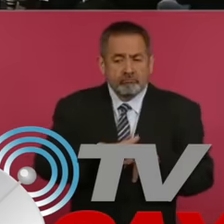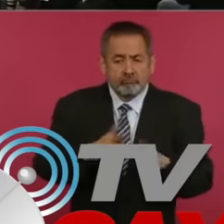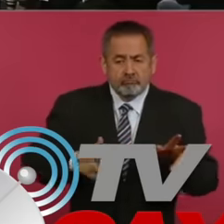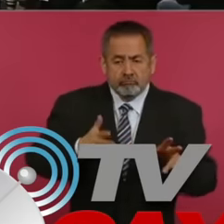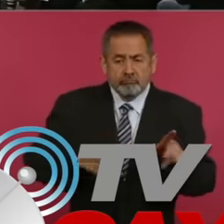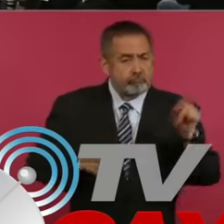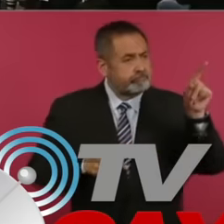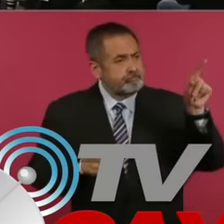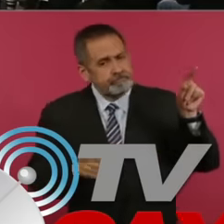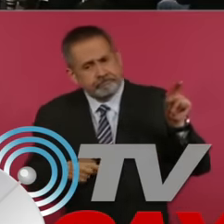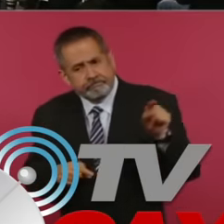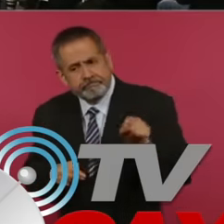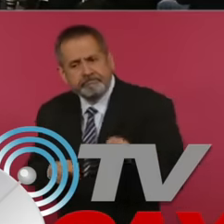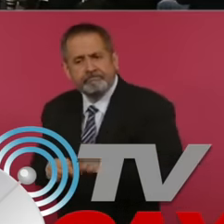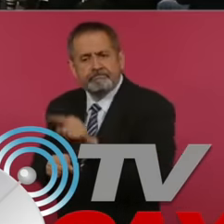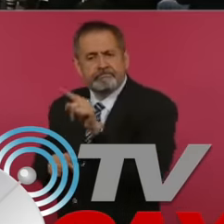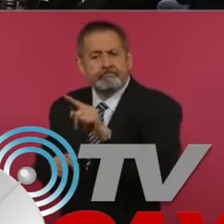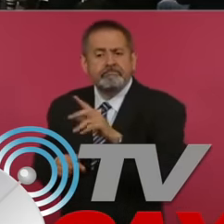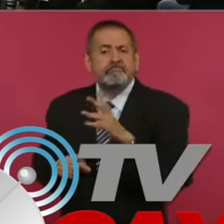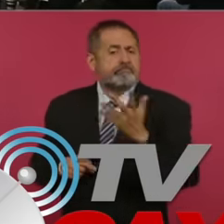y nos ayuda mucho